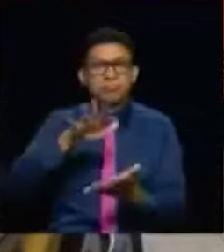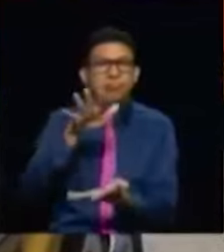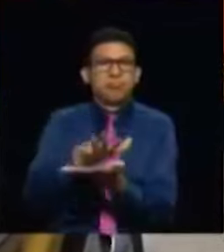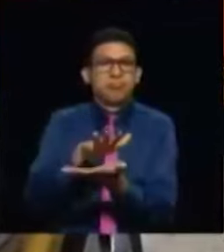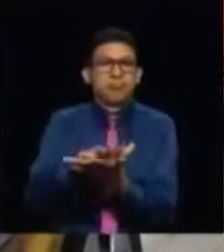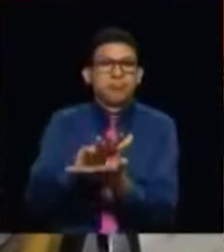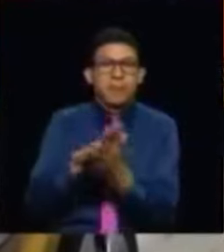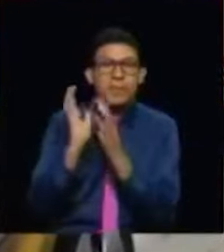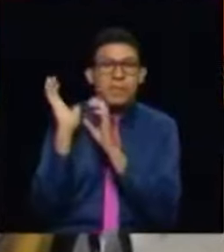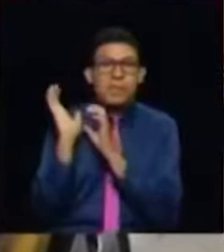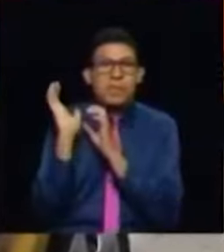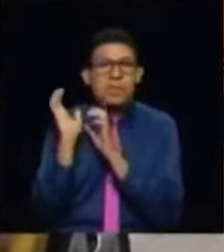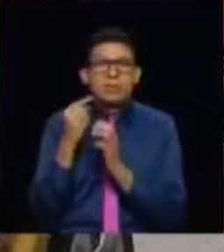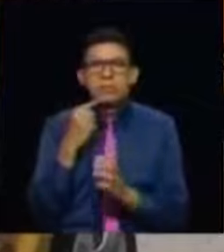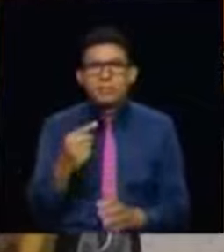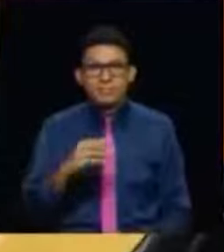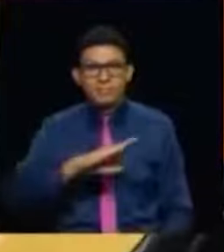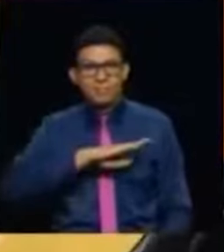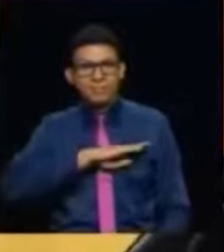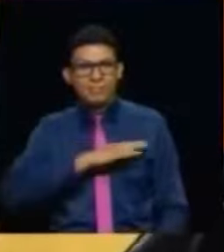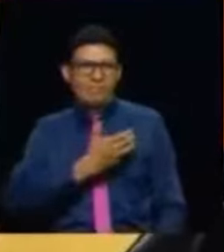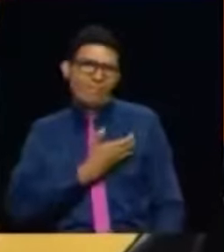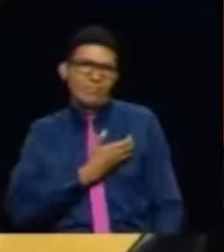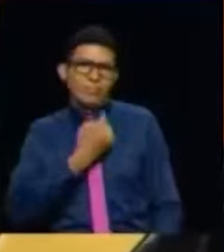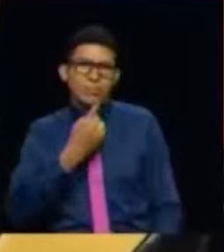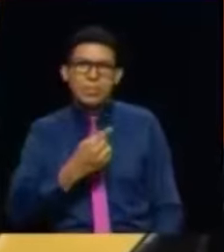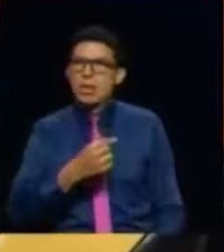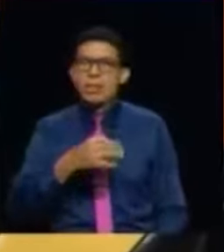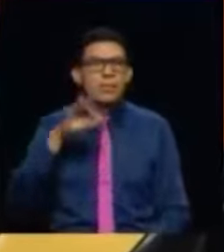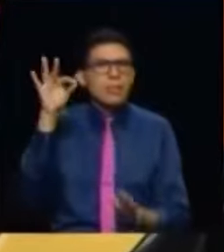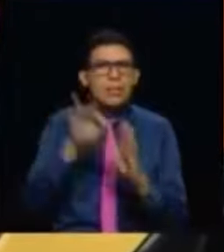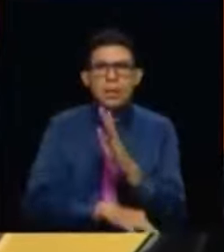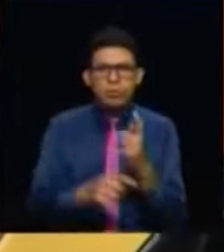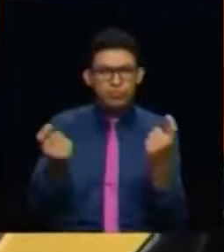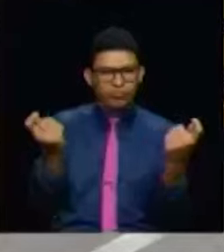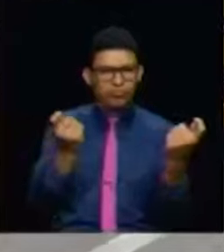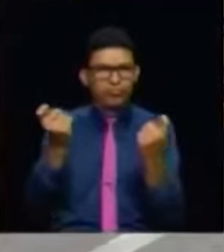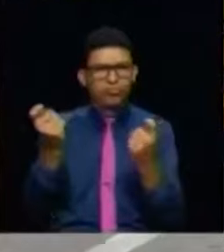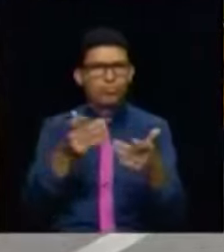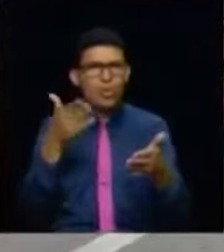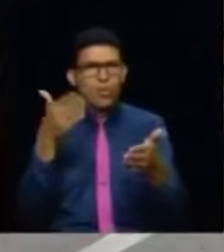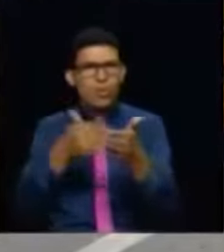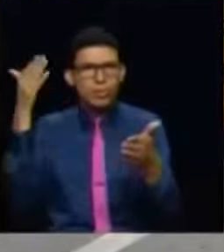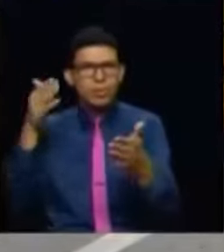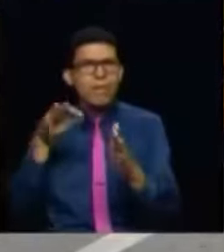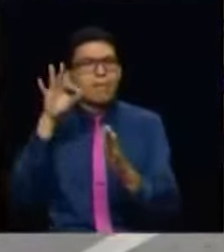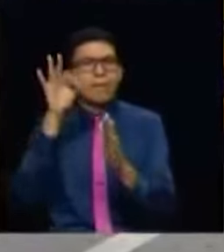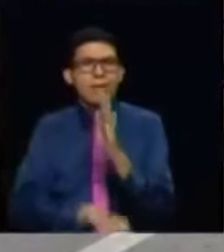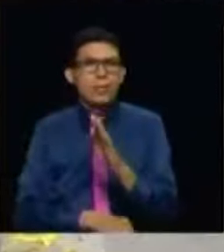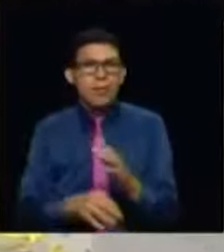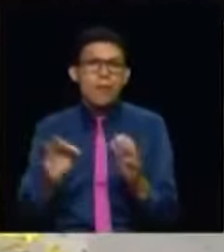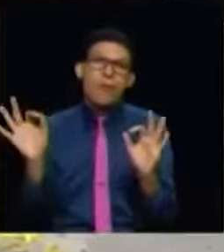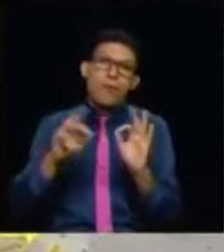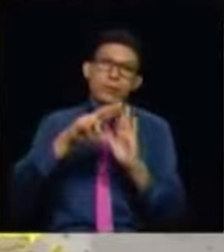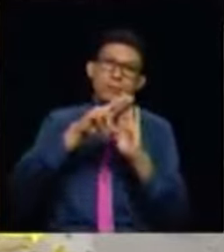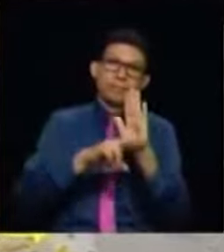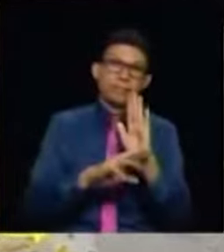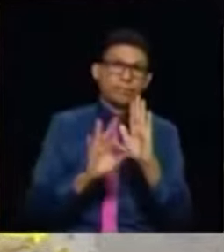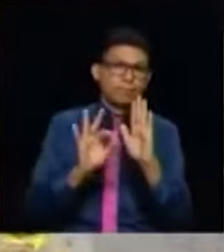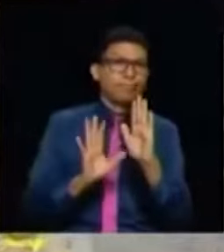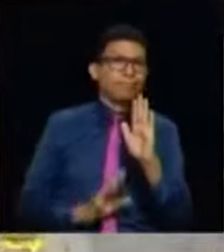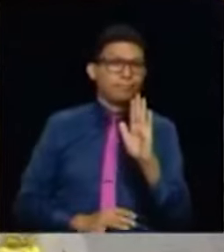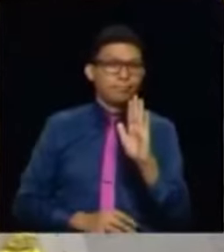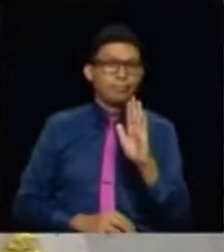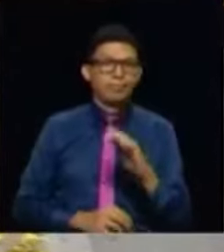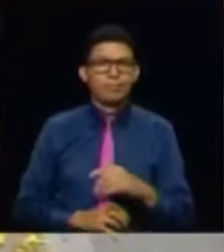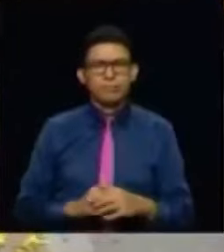el gobierno de Popayán, aquí la alcaldía no ha tomado medidas para poder combatir la ilegalidad o regularla al menos. Los